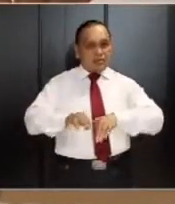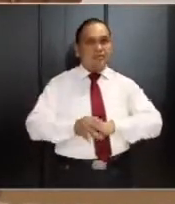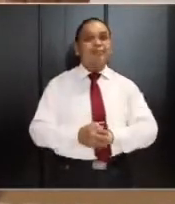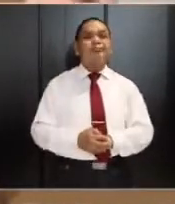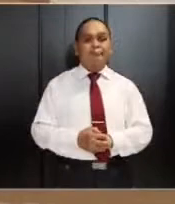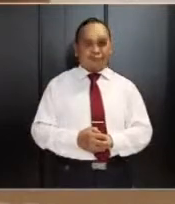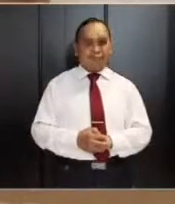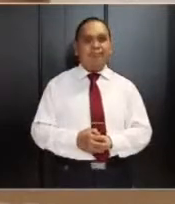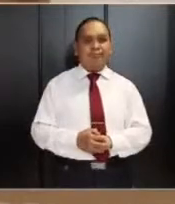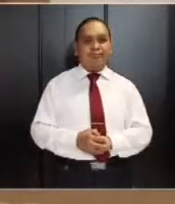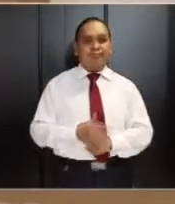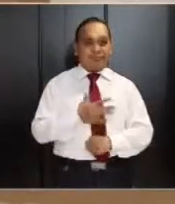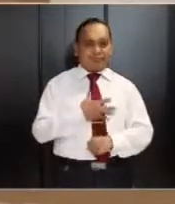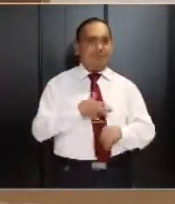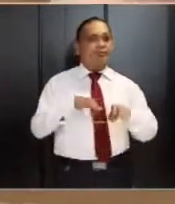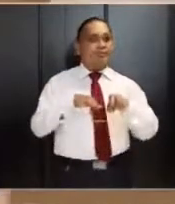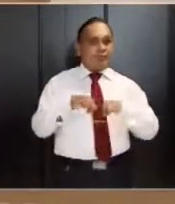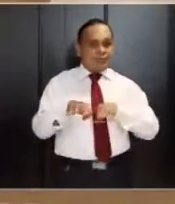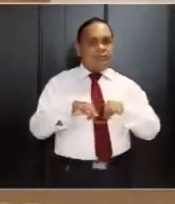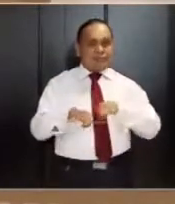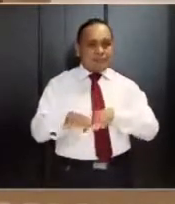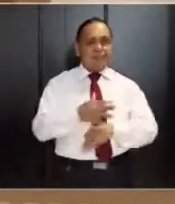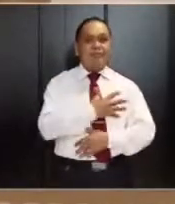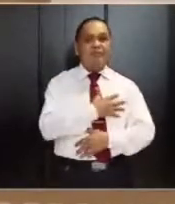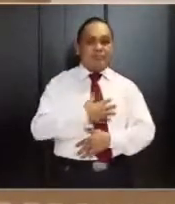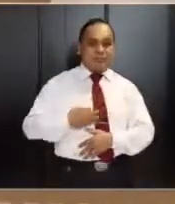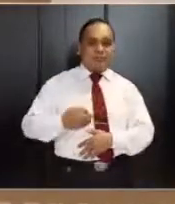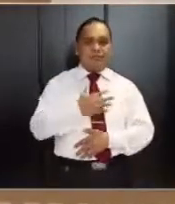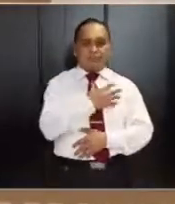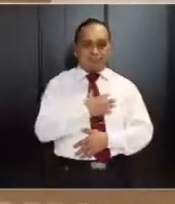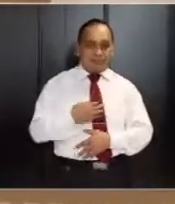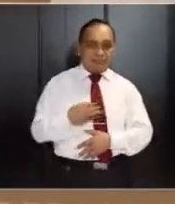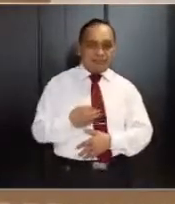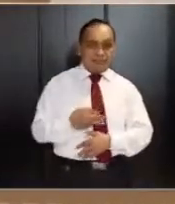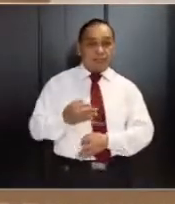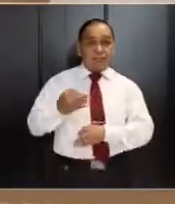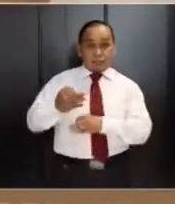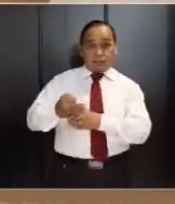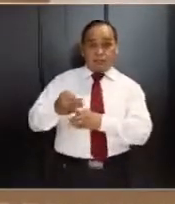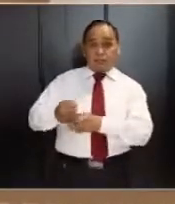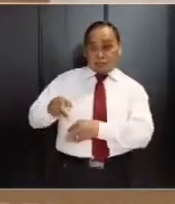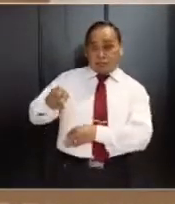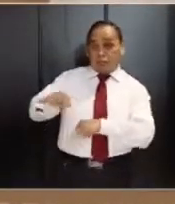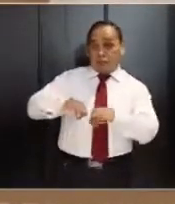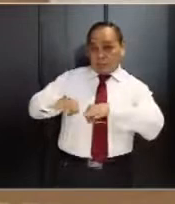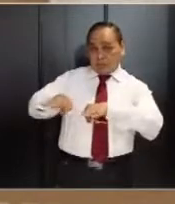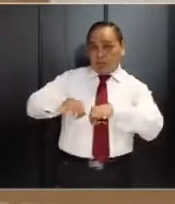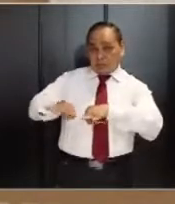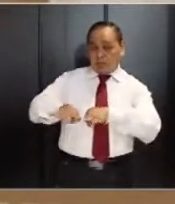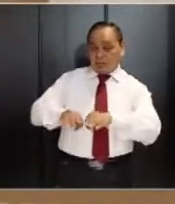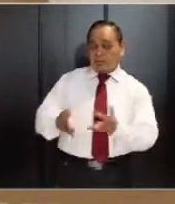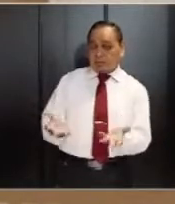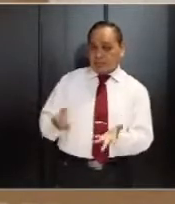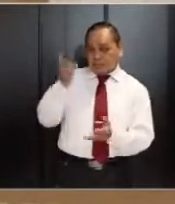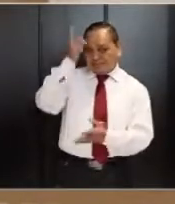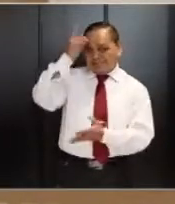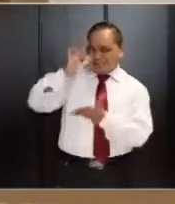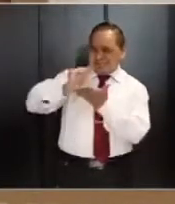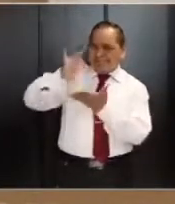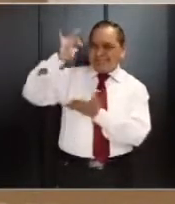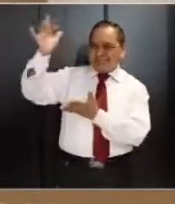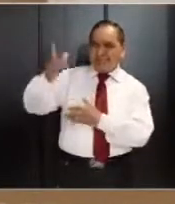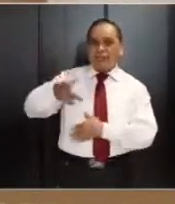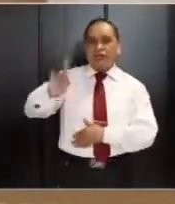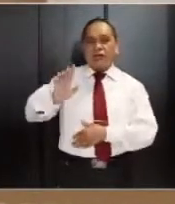Trabajo para seguir manteniendo a mi hijo. ¿Ahorita no trabajas? Sí, ahorita estoy trabajando, bendito Dios, pero no